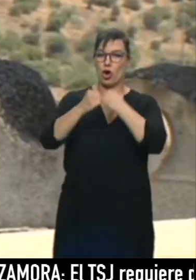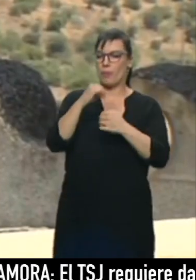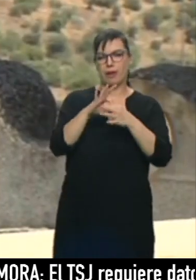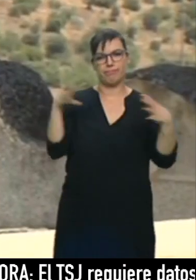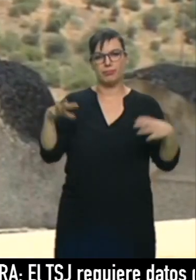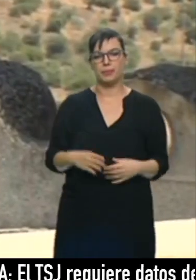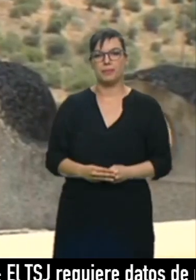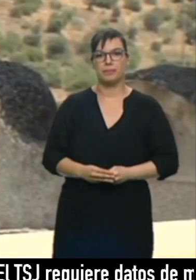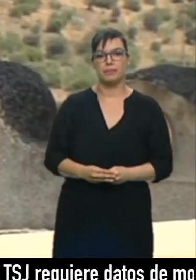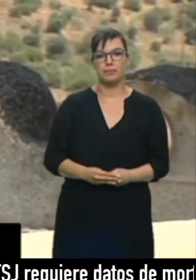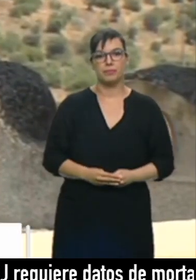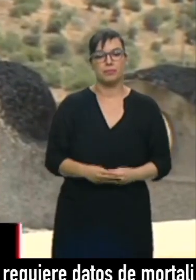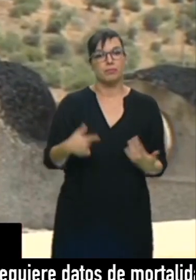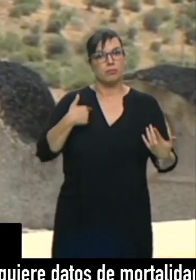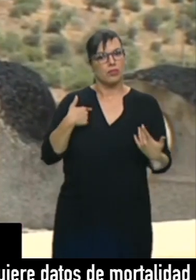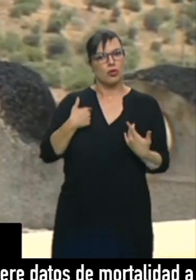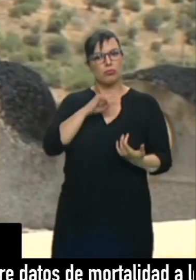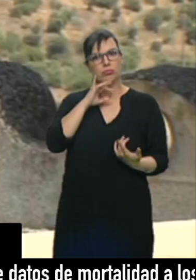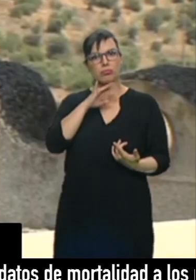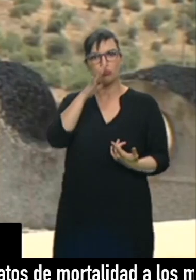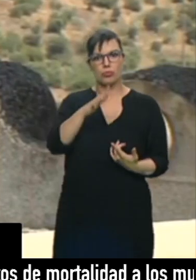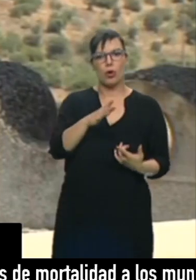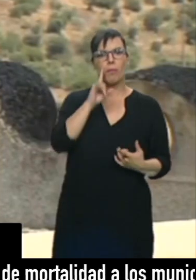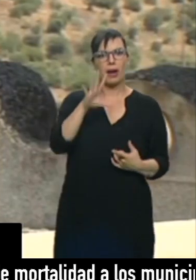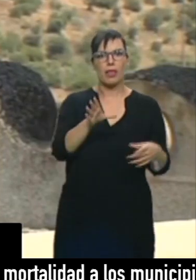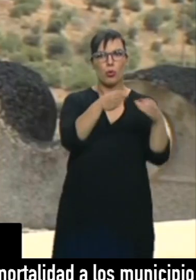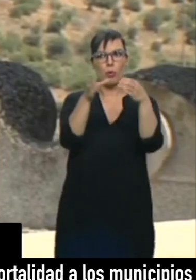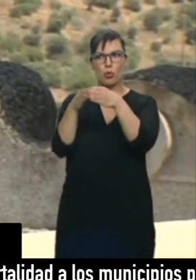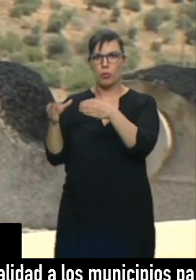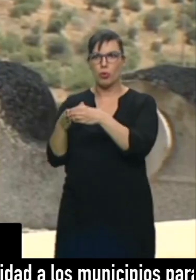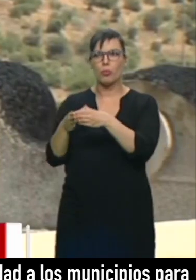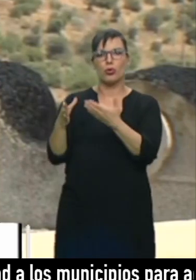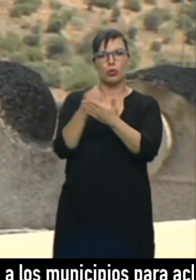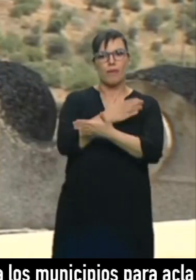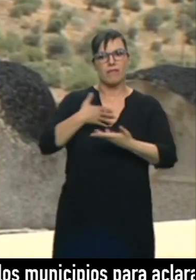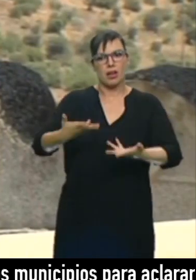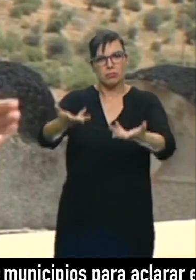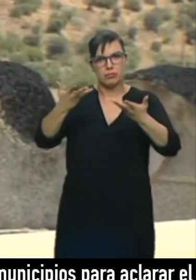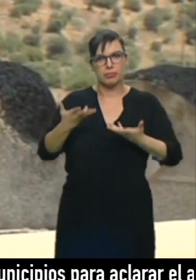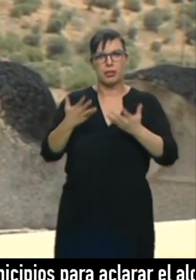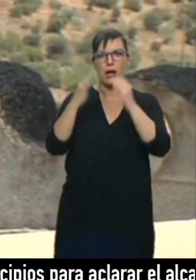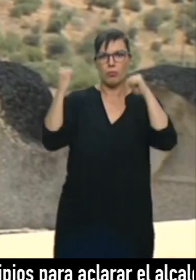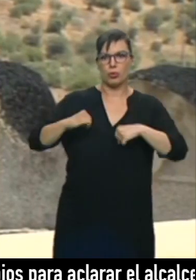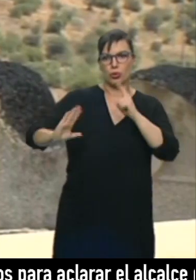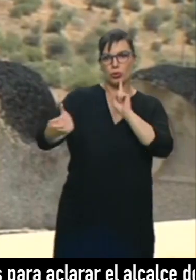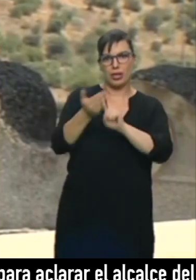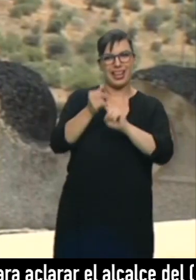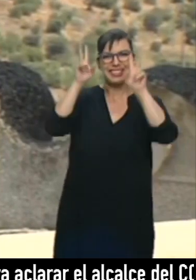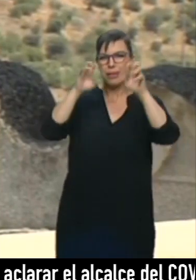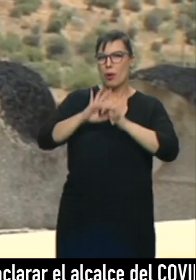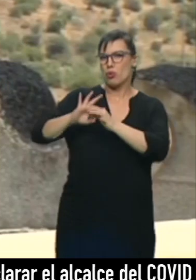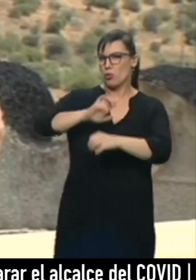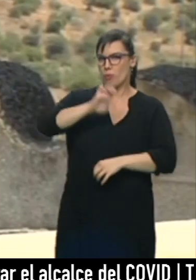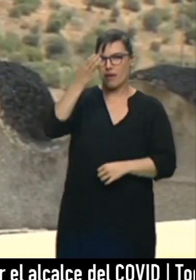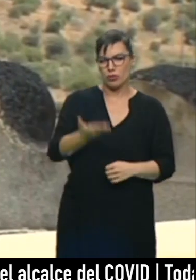Yo aplaudo el que haya una voluntad por parte de todas las formaciones políticas de llegar a grandes acuerdos en la Unión Europea fundamental, en